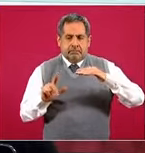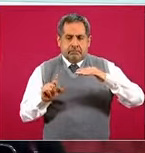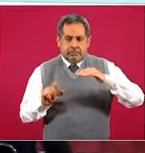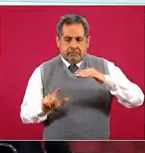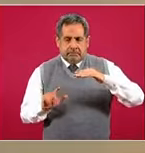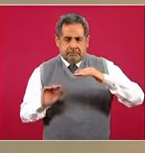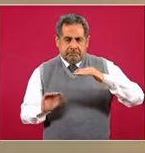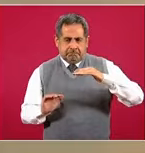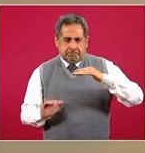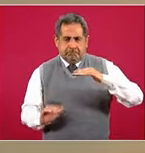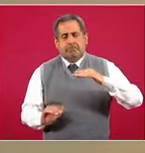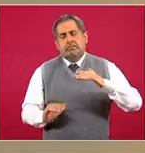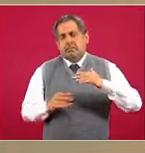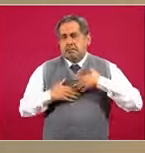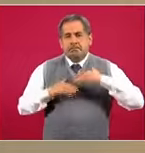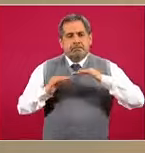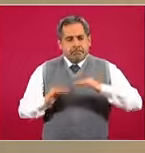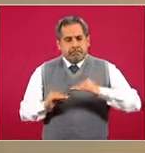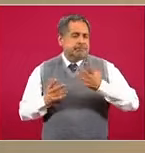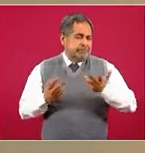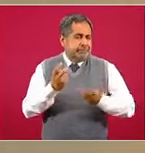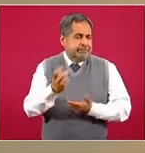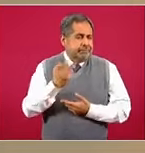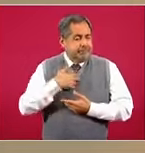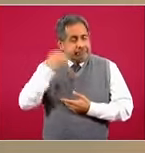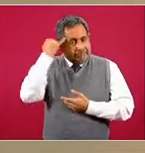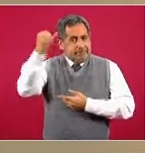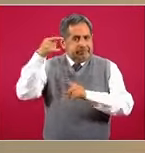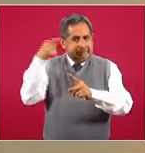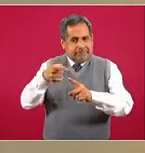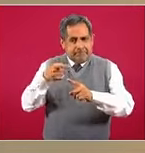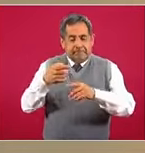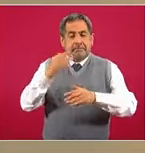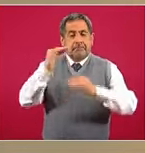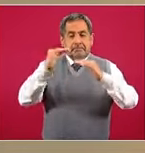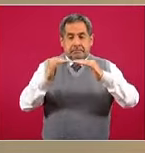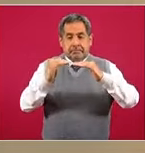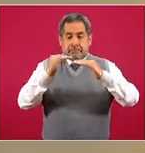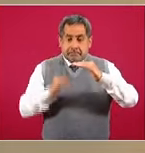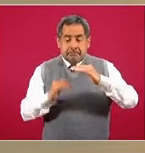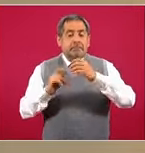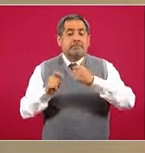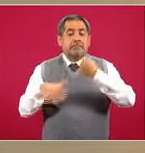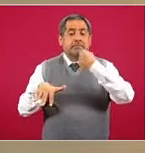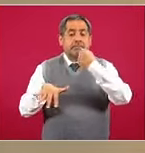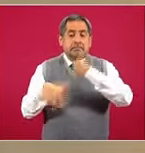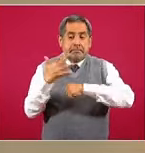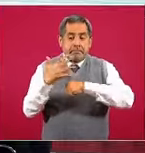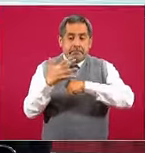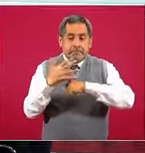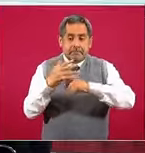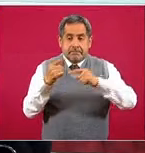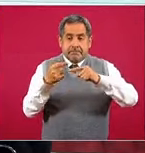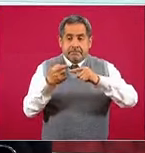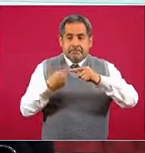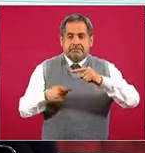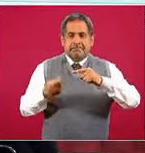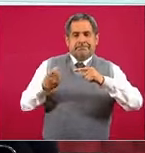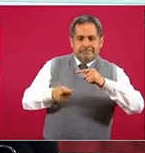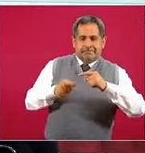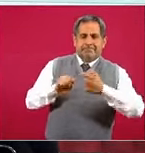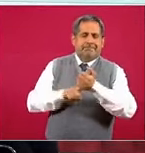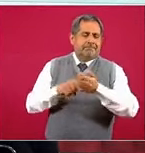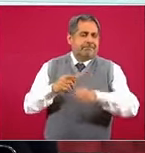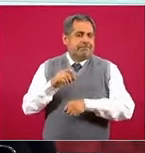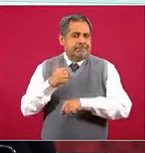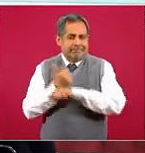así sucesivamente hasta llegar al 15. Y en el 15 pasamos al amarillo. Y así es